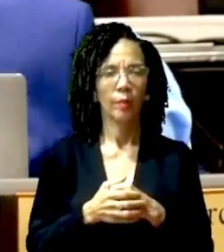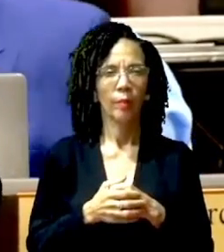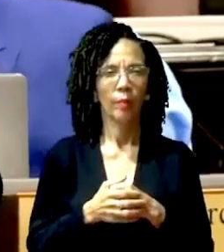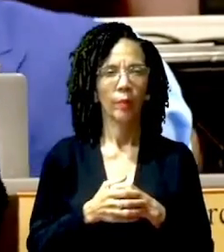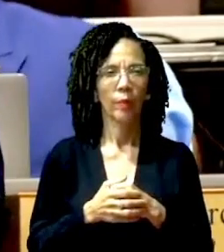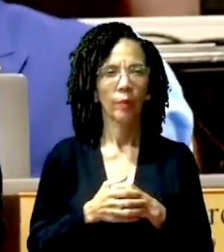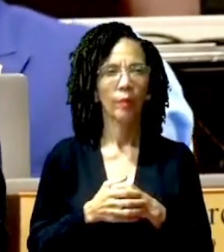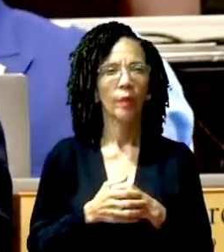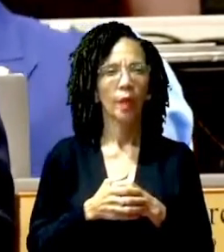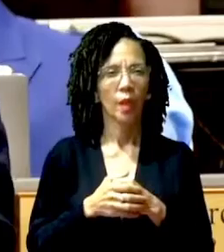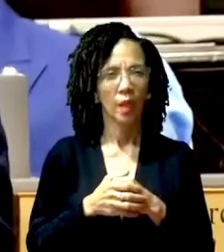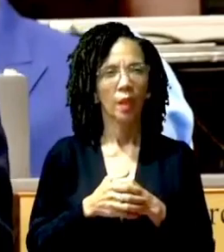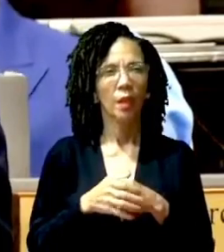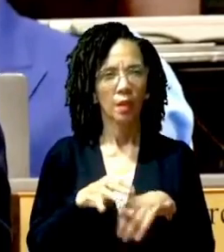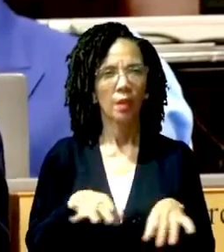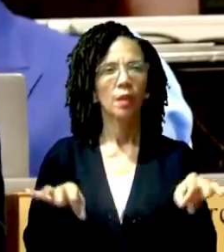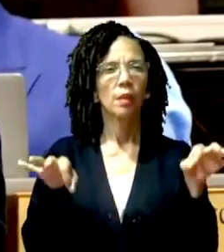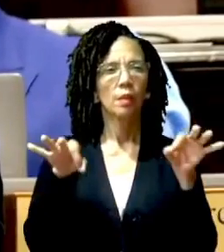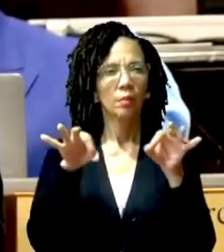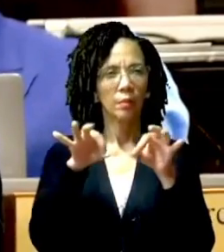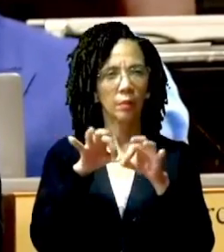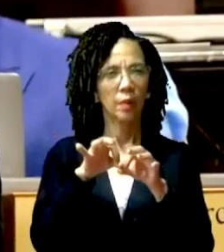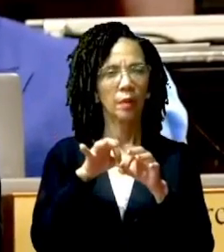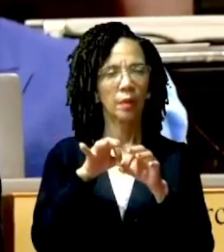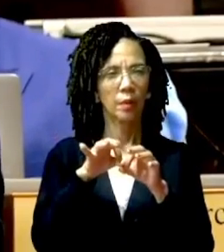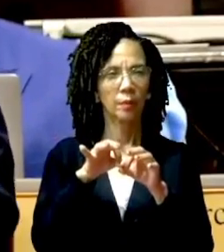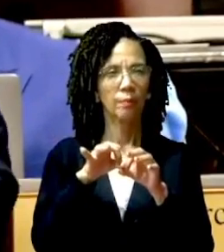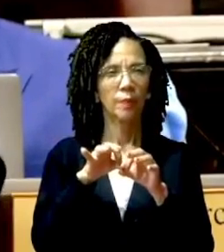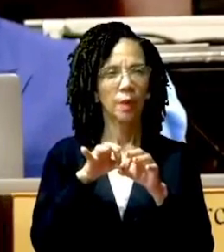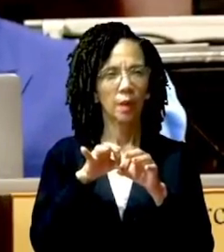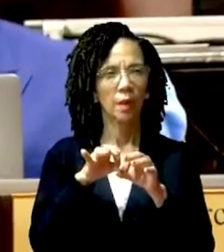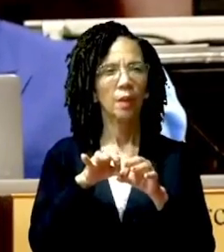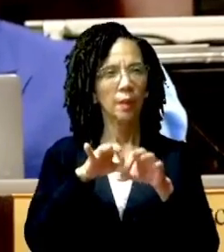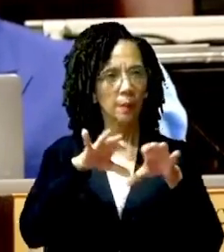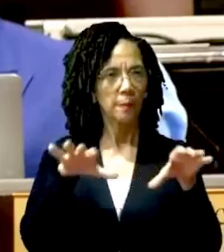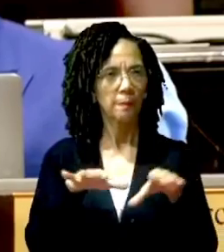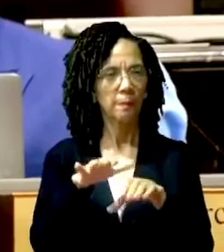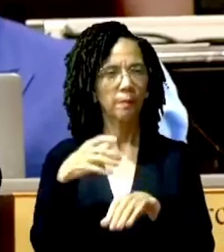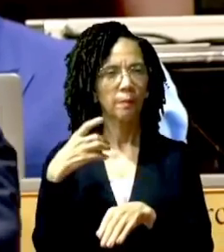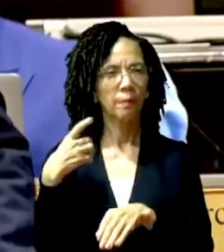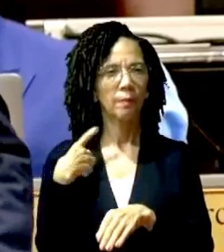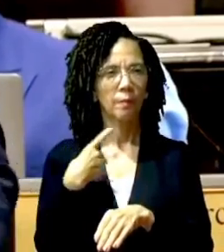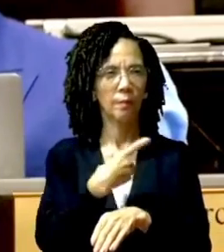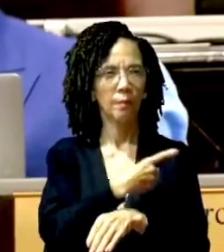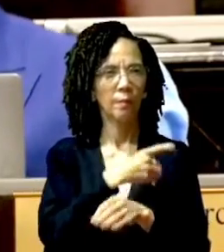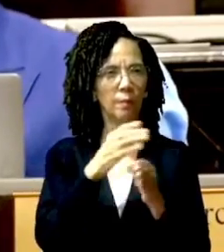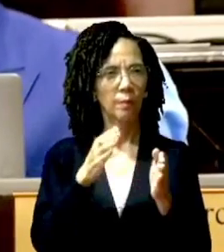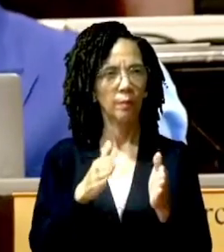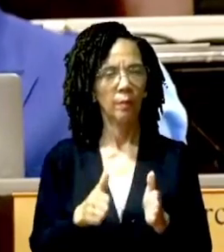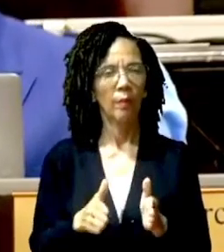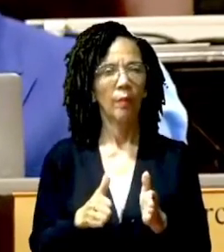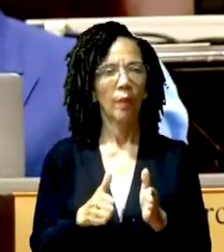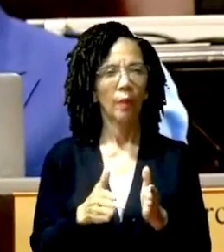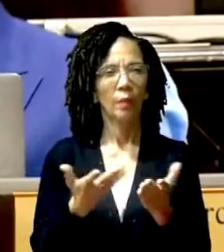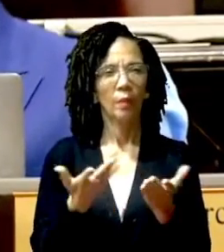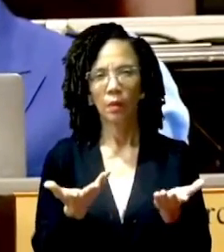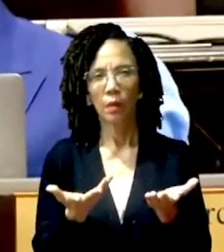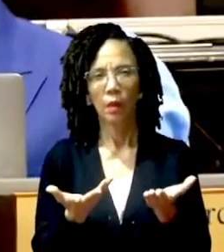legislador, el papel aquí es de fiscalizar y representar. Por ende, cuando